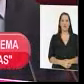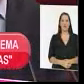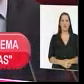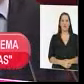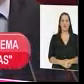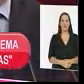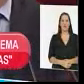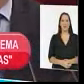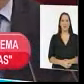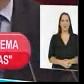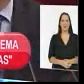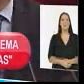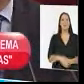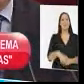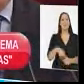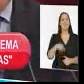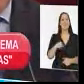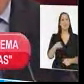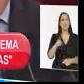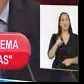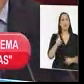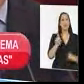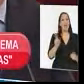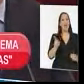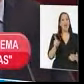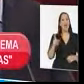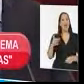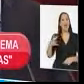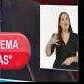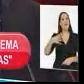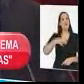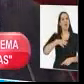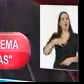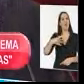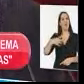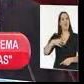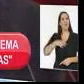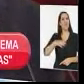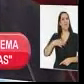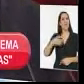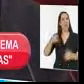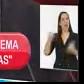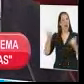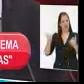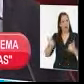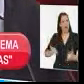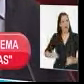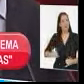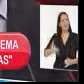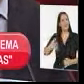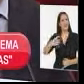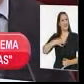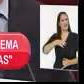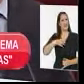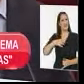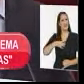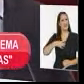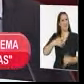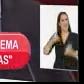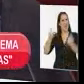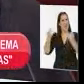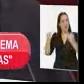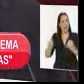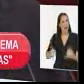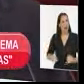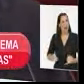pericia técnica para algunas cuestiones y tener la capacidad de los acuerdos políticos por otro. Pero el otro día María Eugenia acá mismo decía, y creo